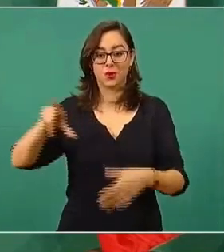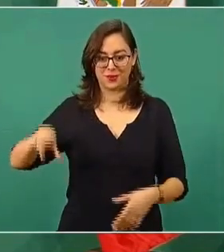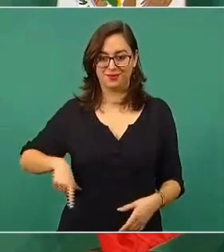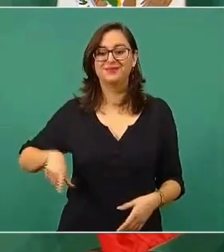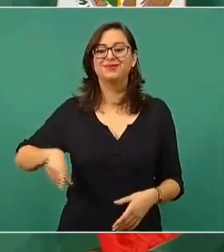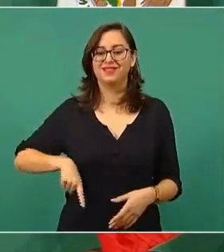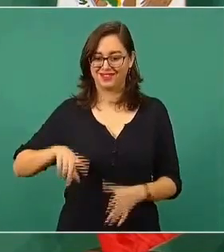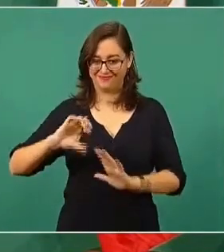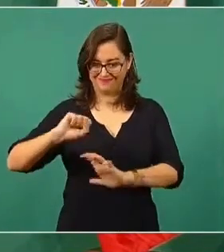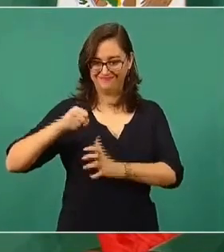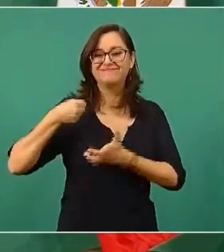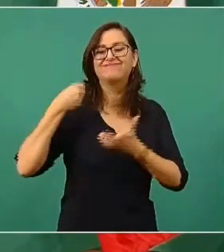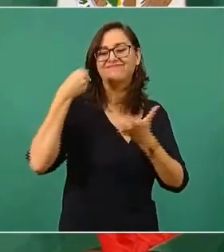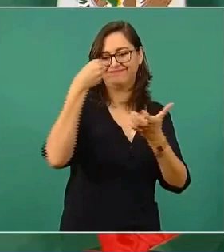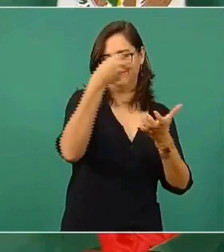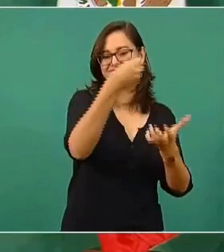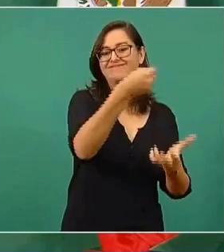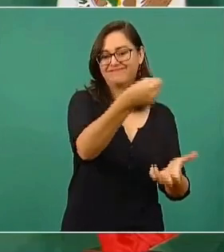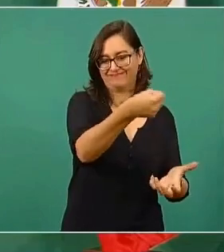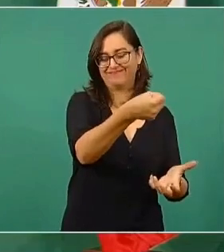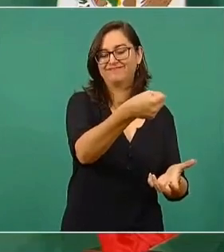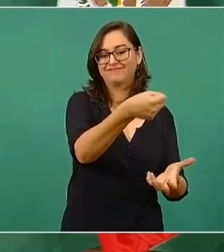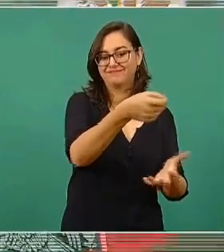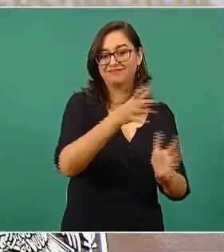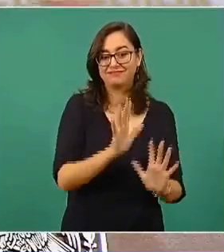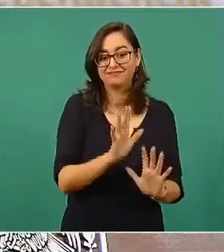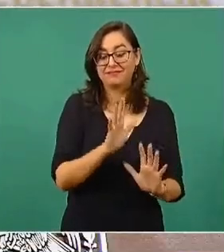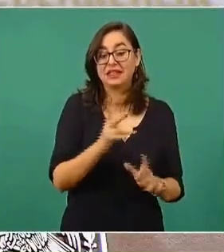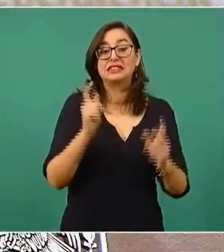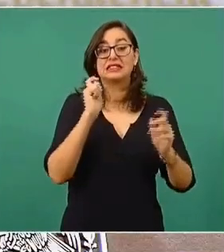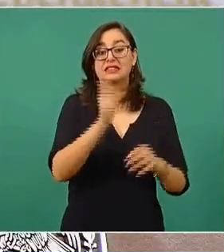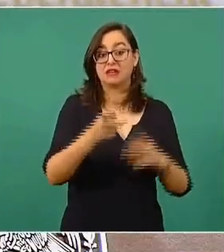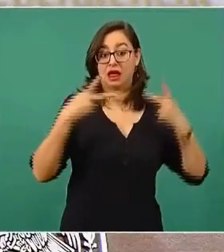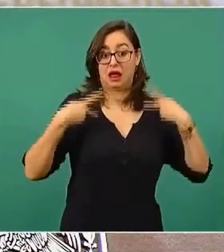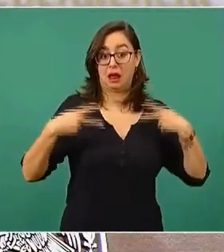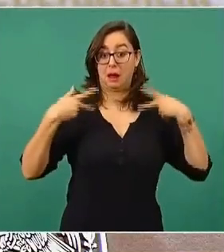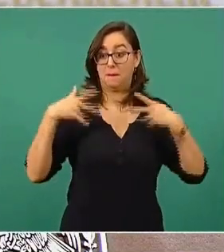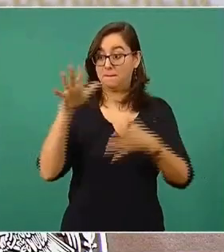Dinero que ya no le llegaba a los pobres,